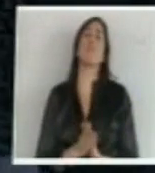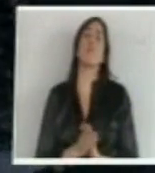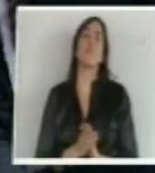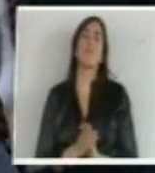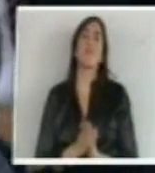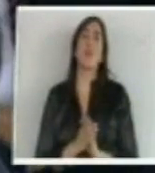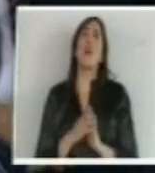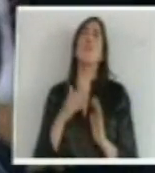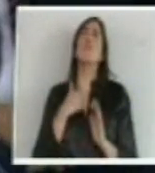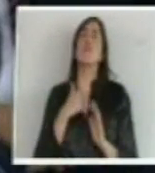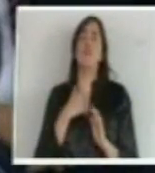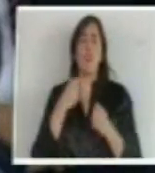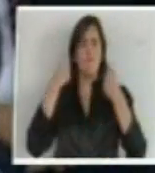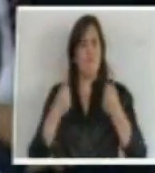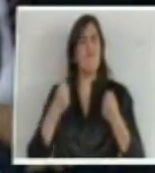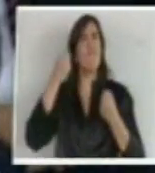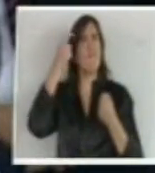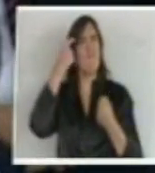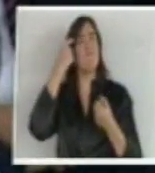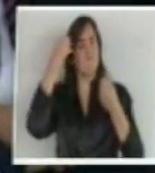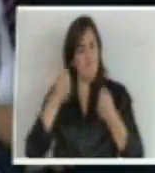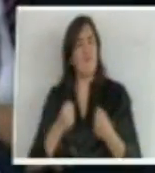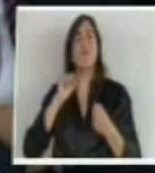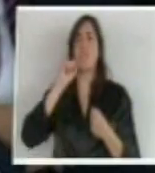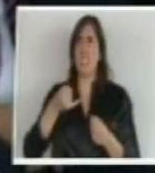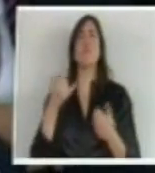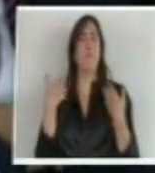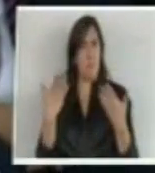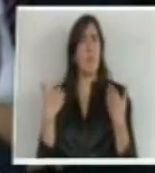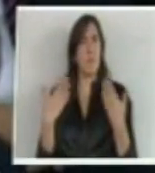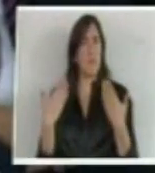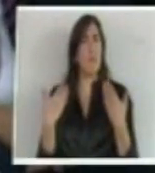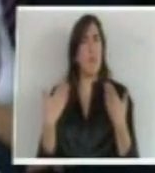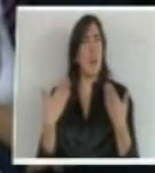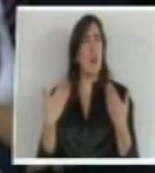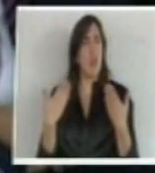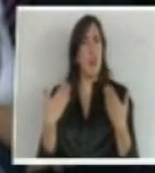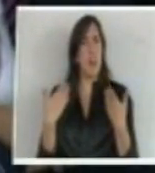con mucha convicción, que es posible seguir